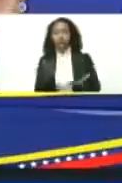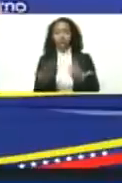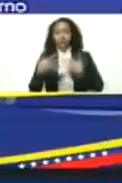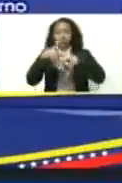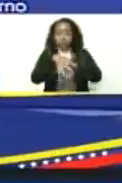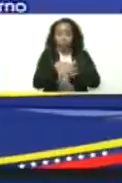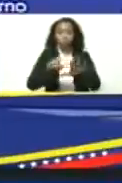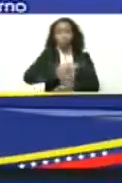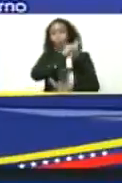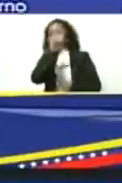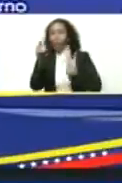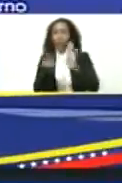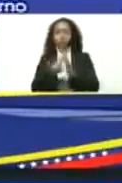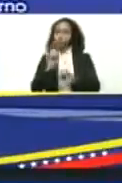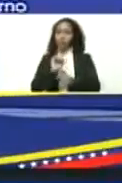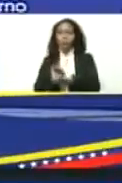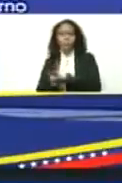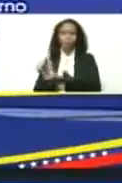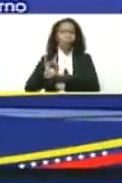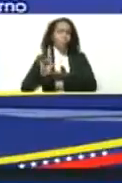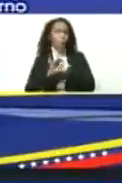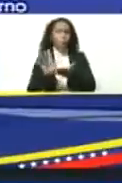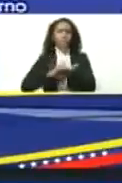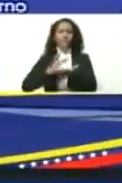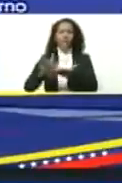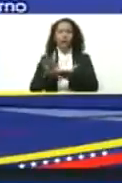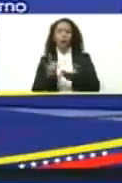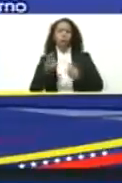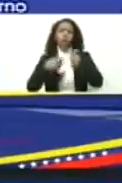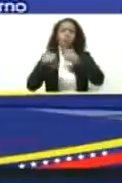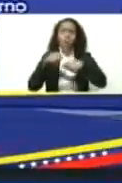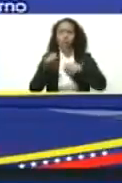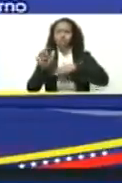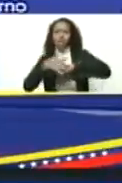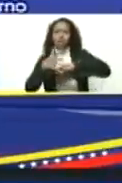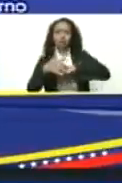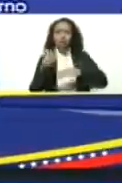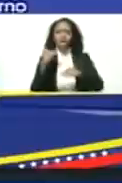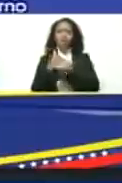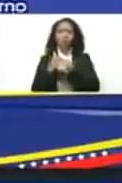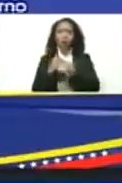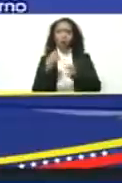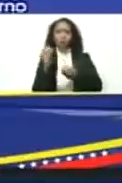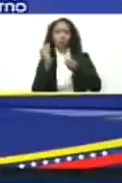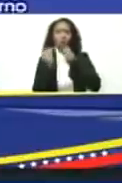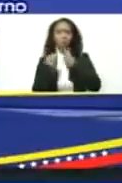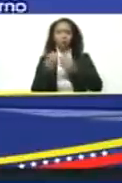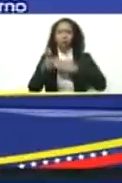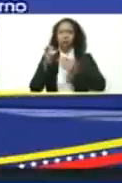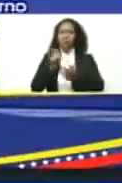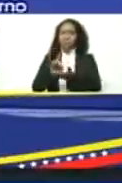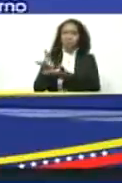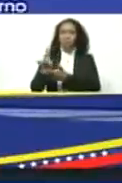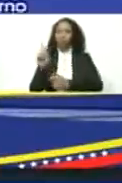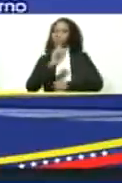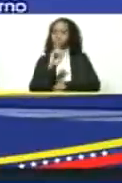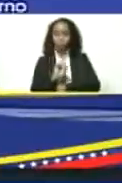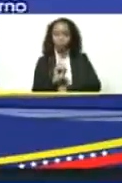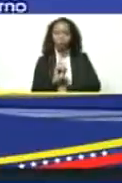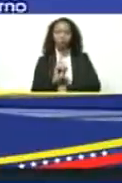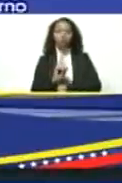excluya, no sea un comercio digital, un comercio tecnológico excluyente, sino que sea un